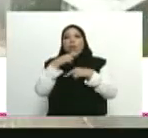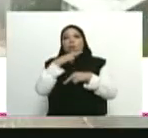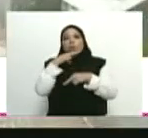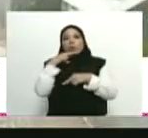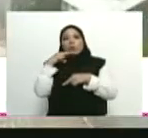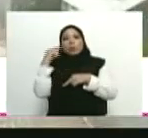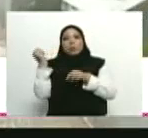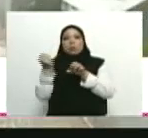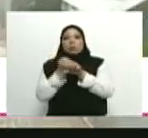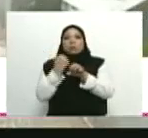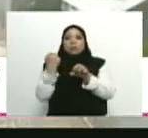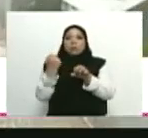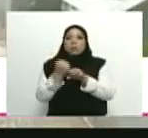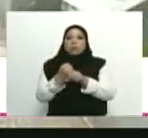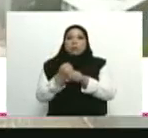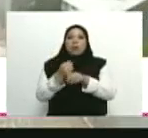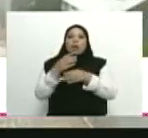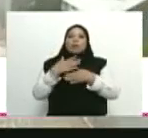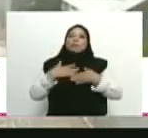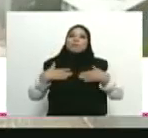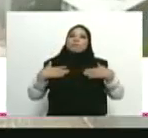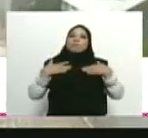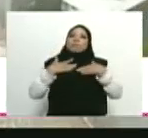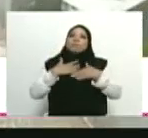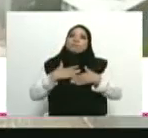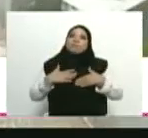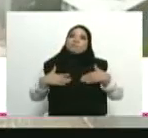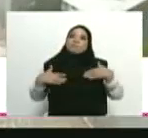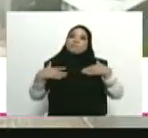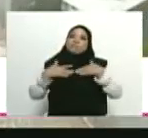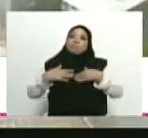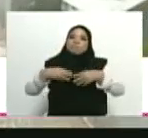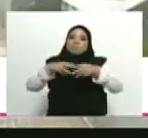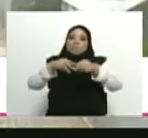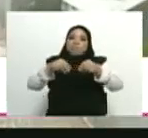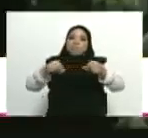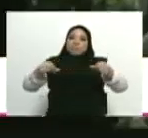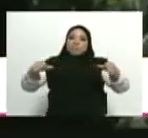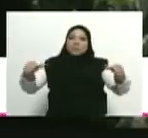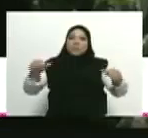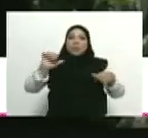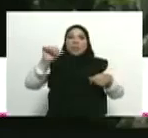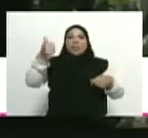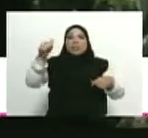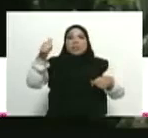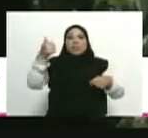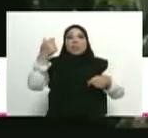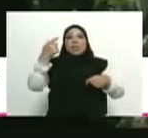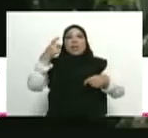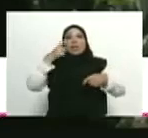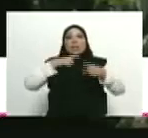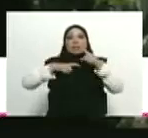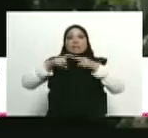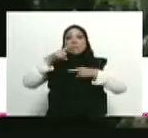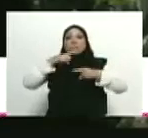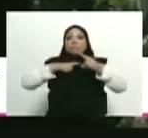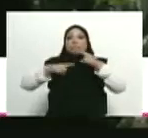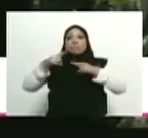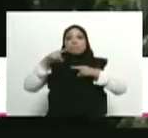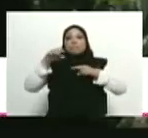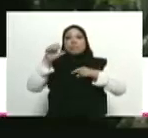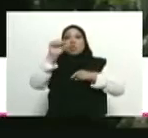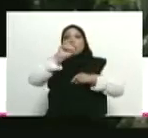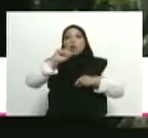tenemos la sanación también, porque la piscina termal tiene 10 minerales, principalmente el sulfato,